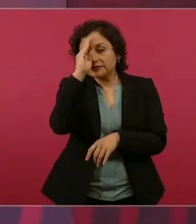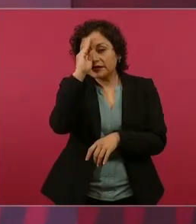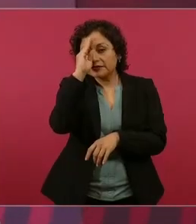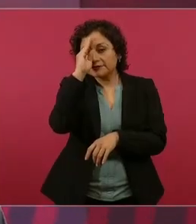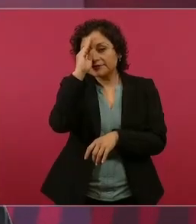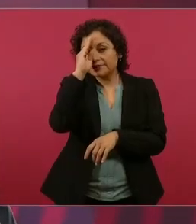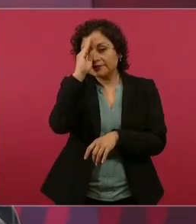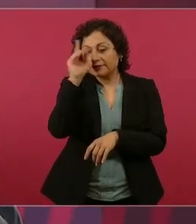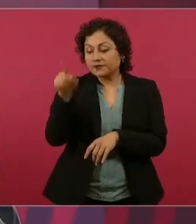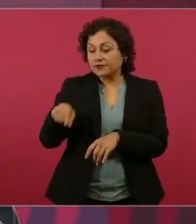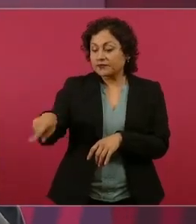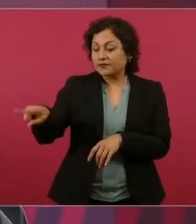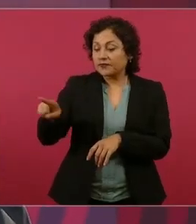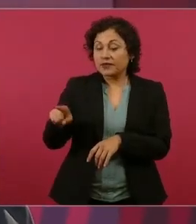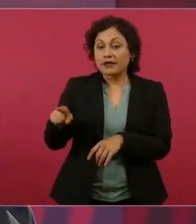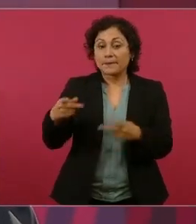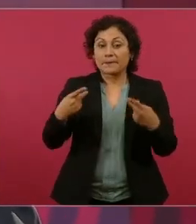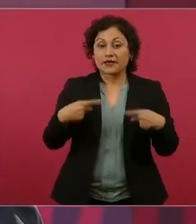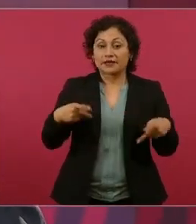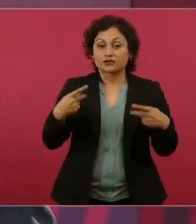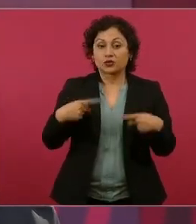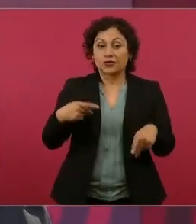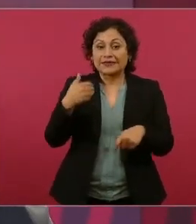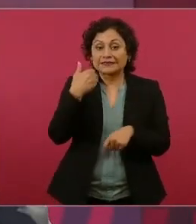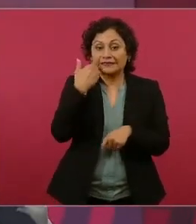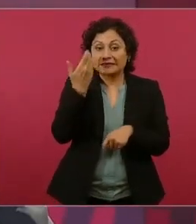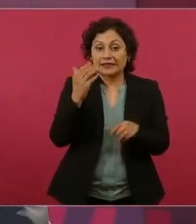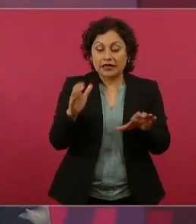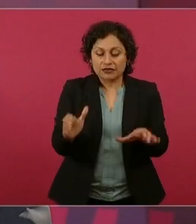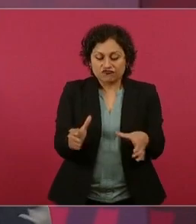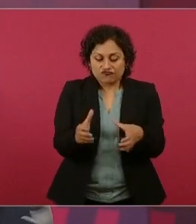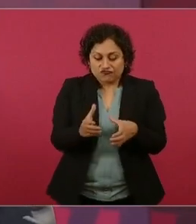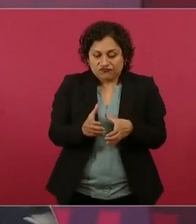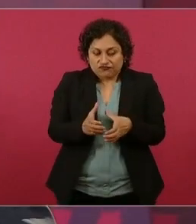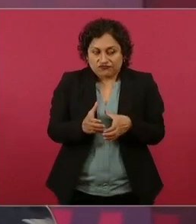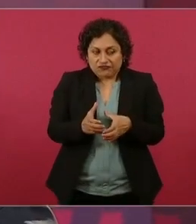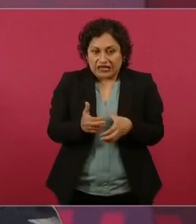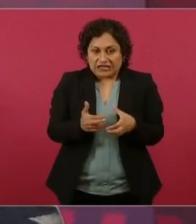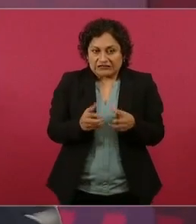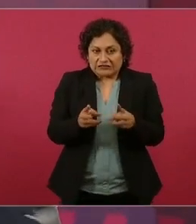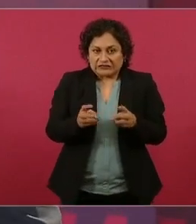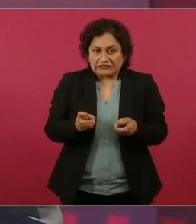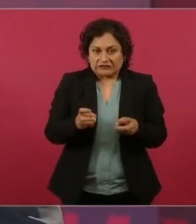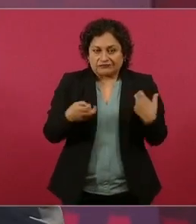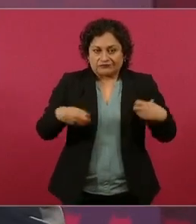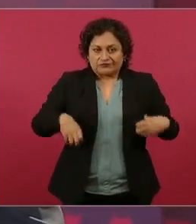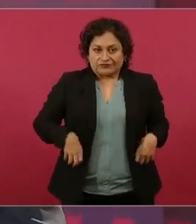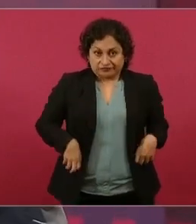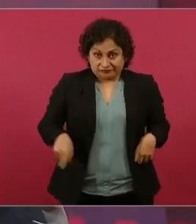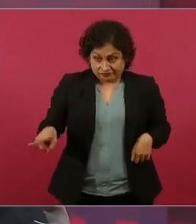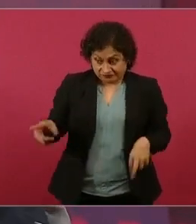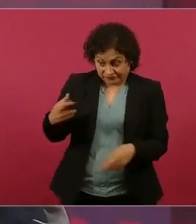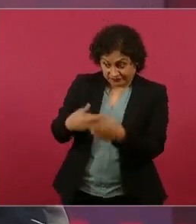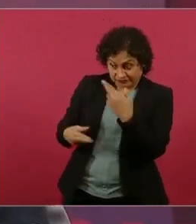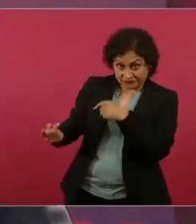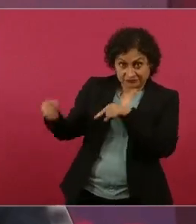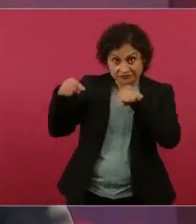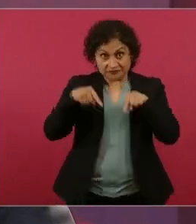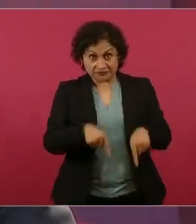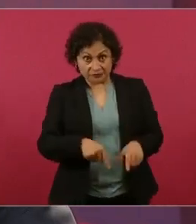de las minorías a robarse todo el dinero del pueblo. Lo que diga mi